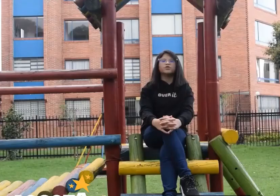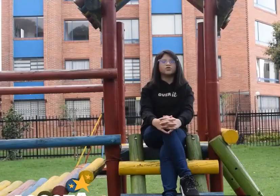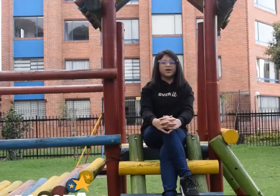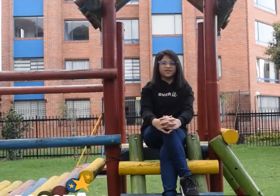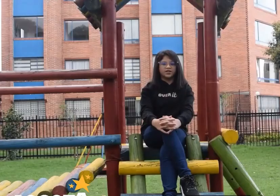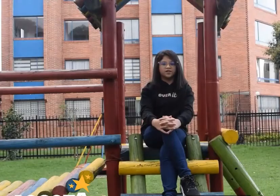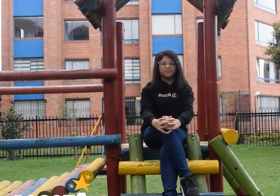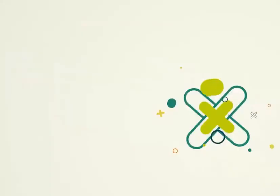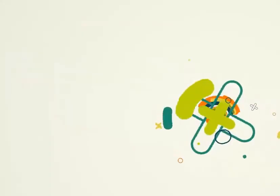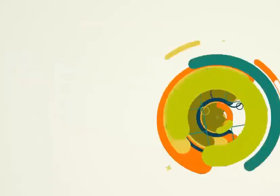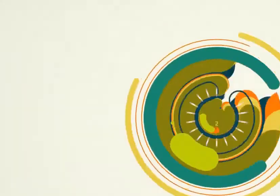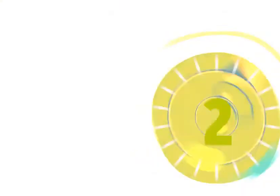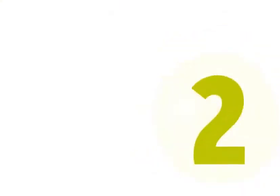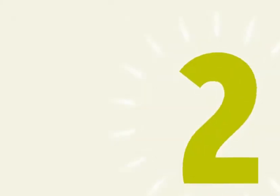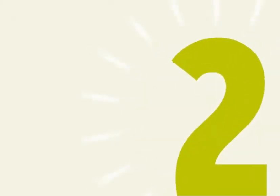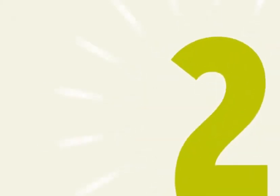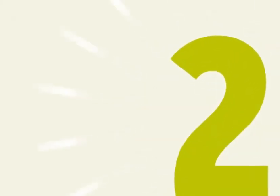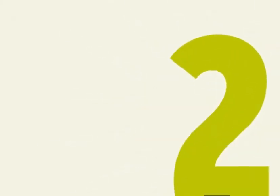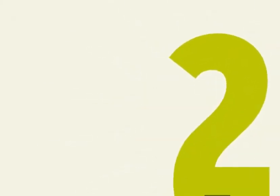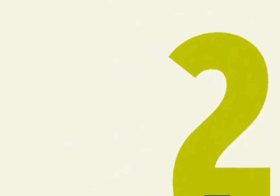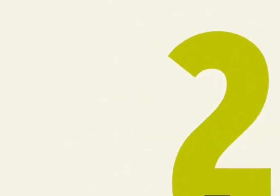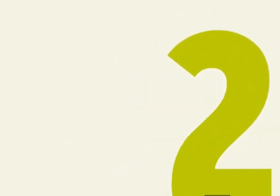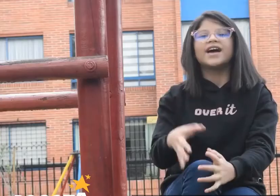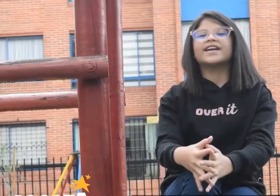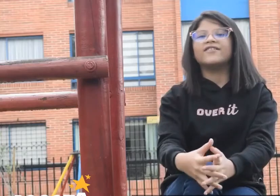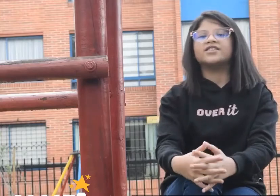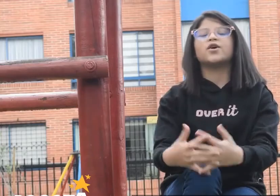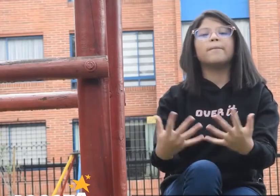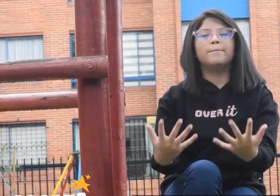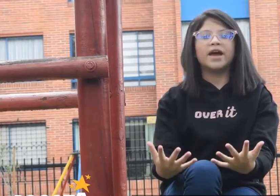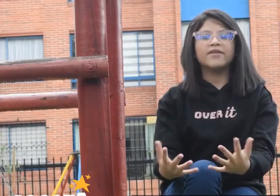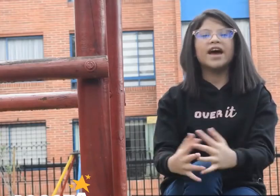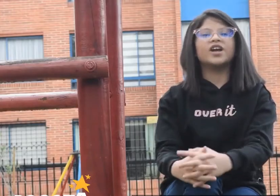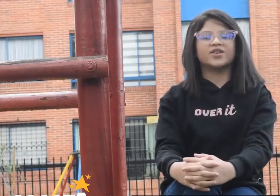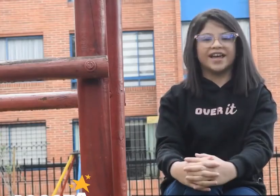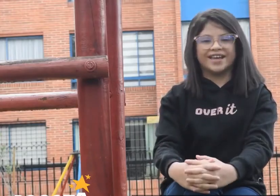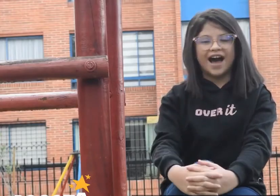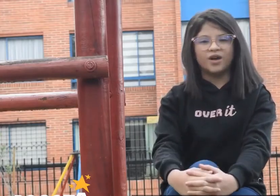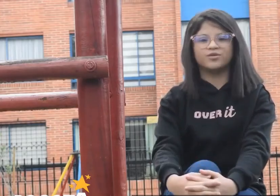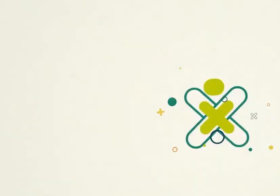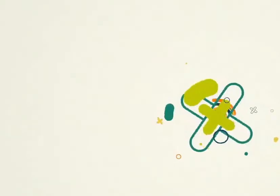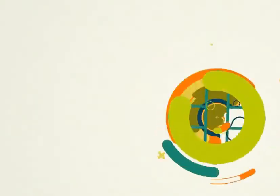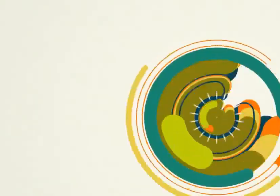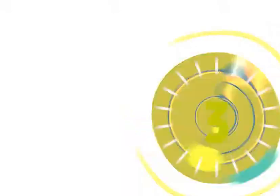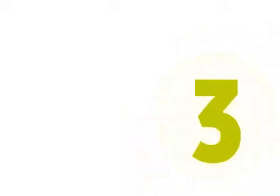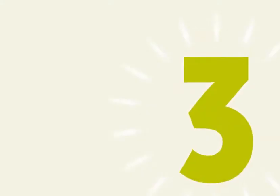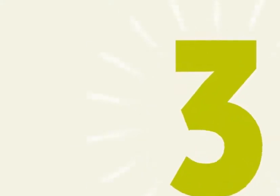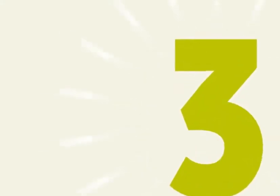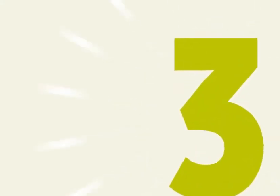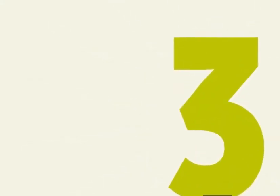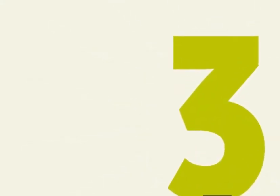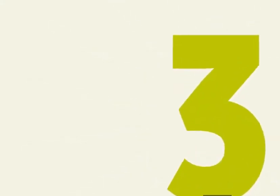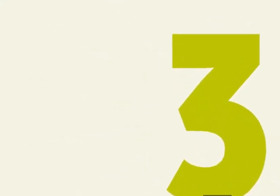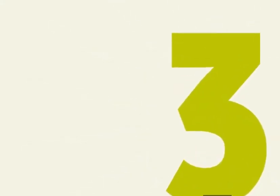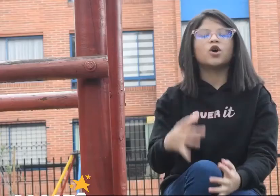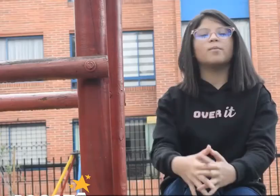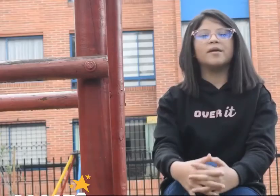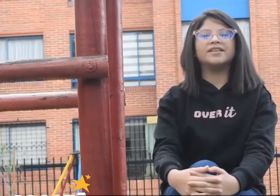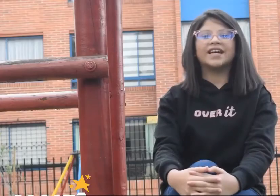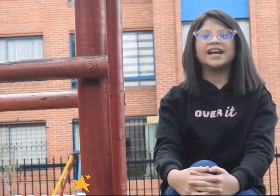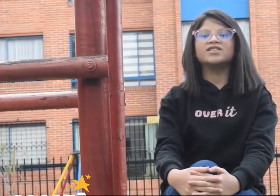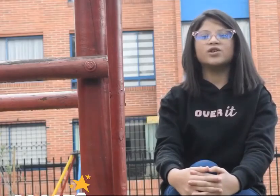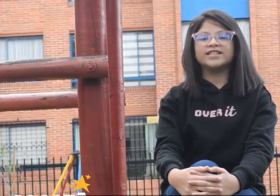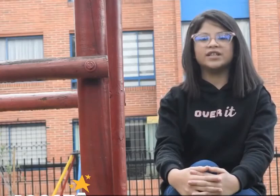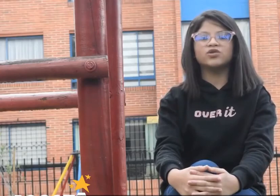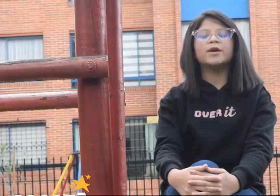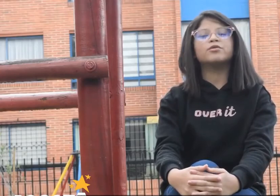1. Postulación. 2. Revisión previa de los radicados. 3.